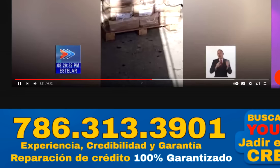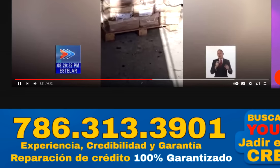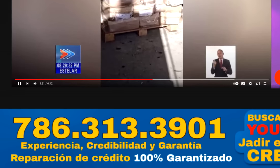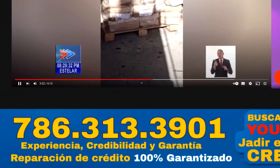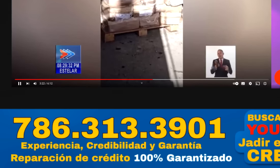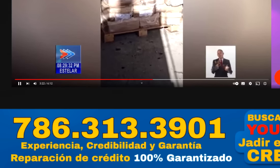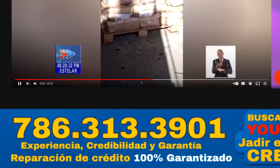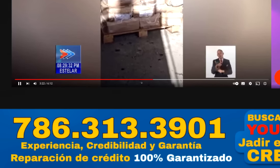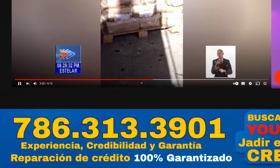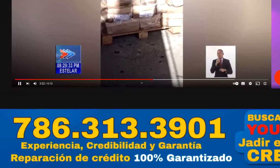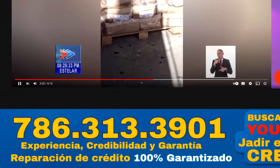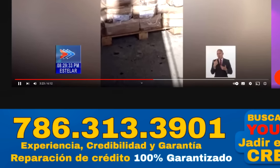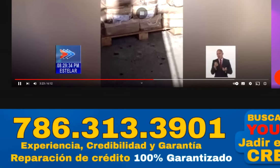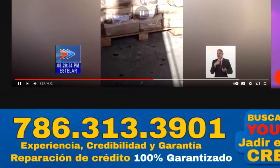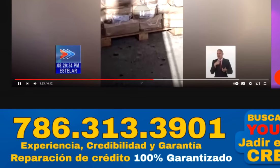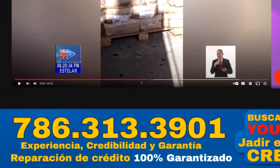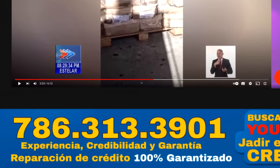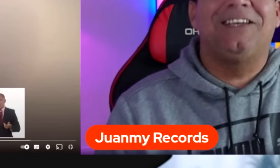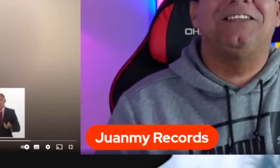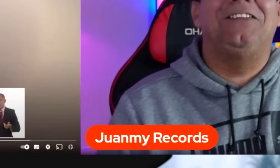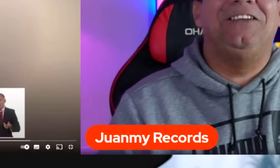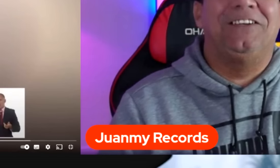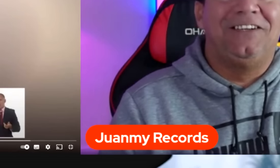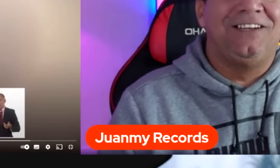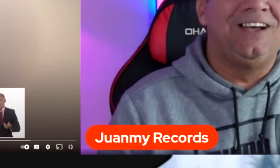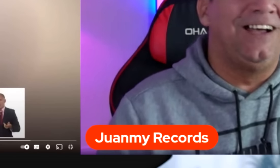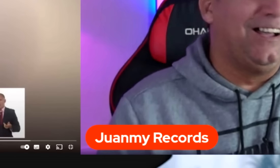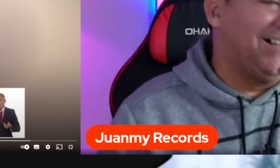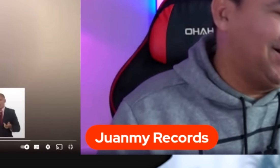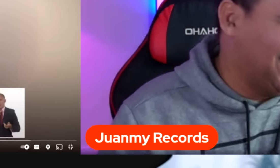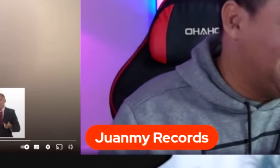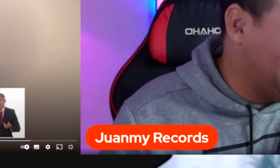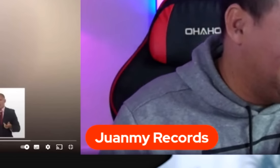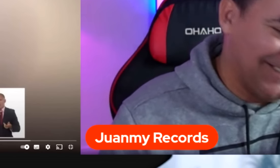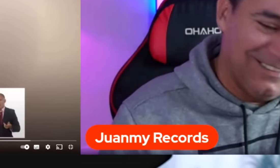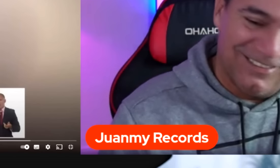personas, como laptop, computador. ¿Qué te dije?